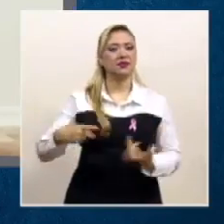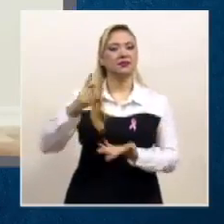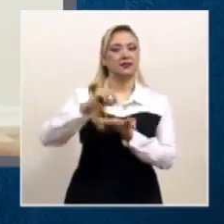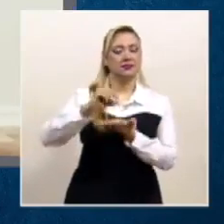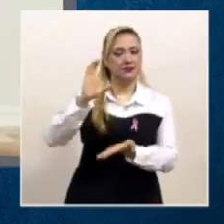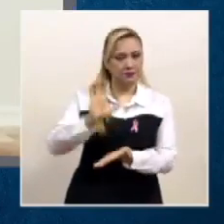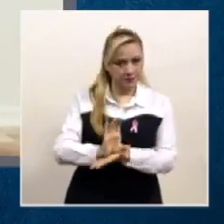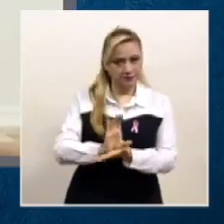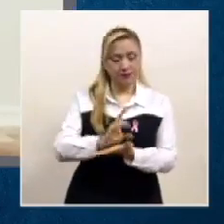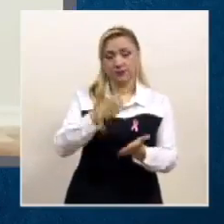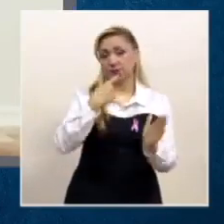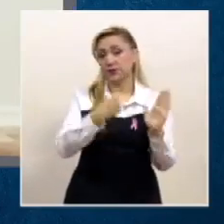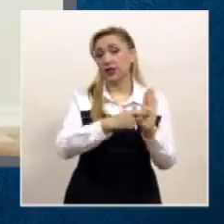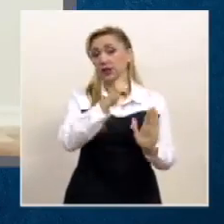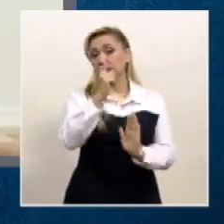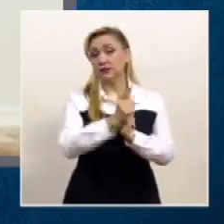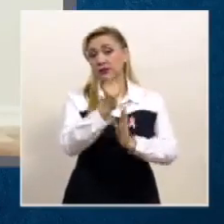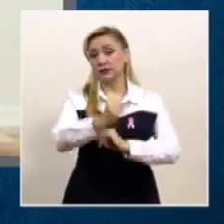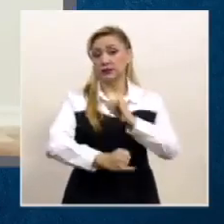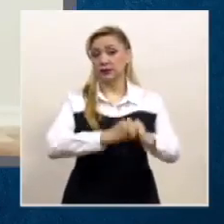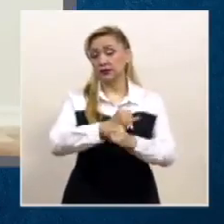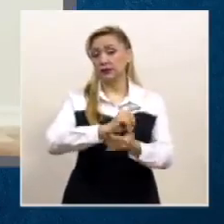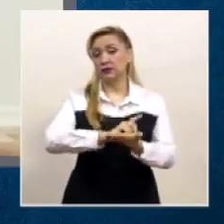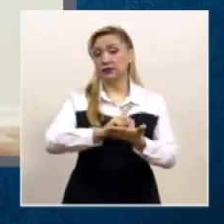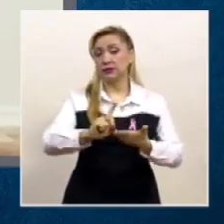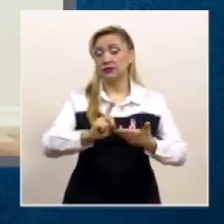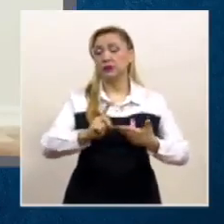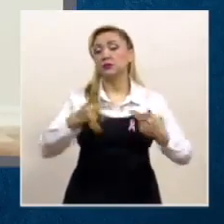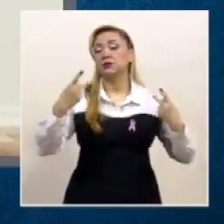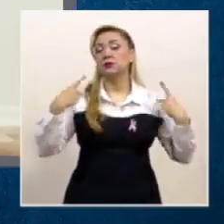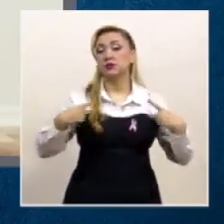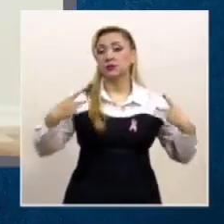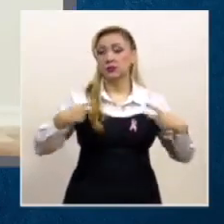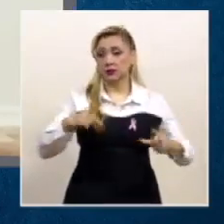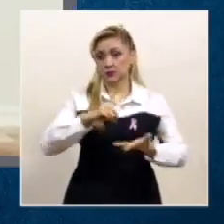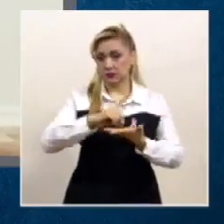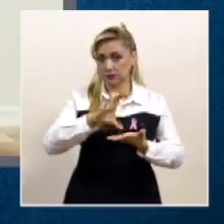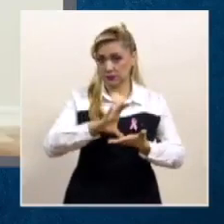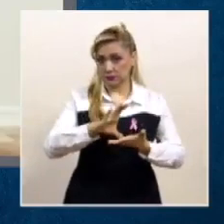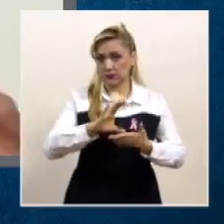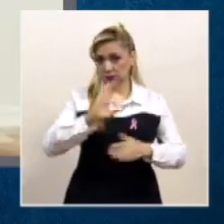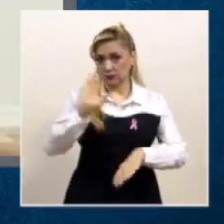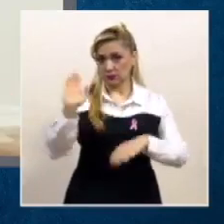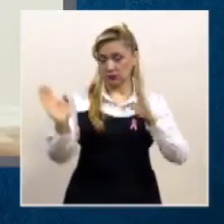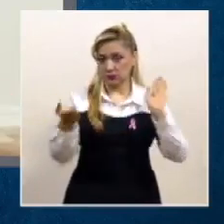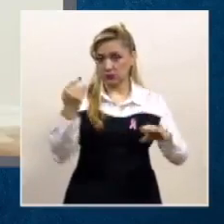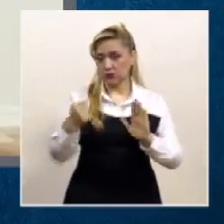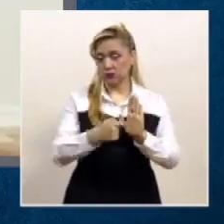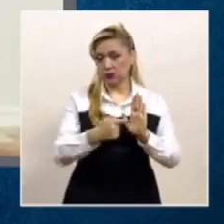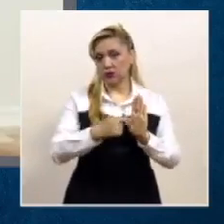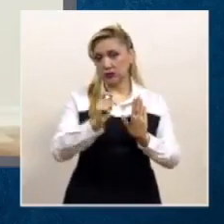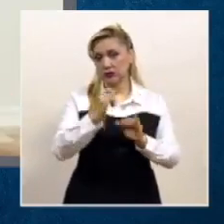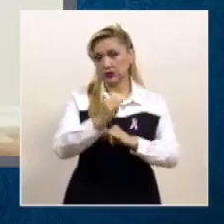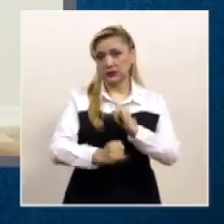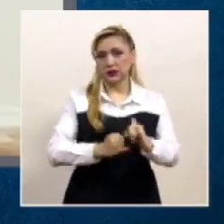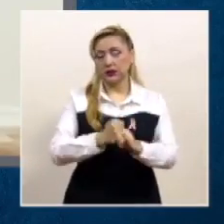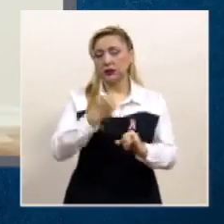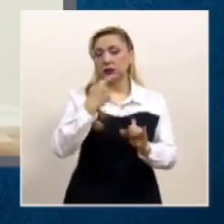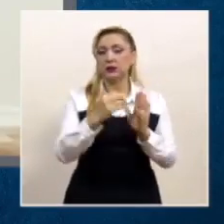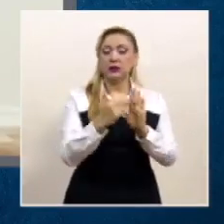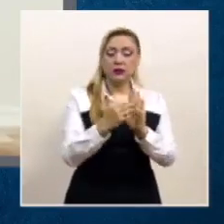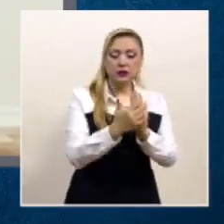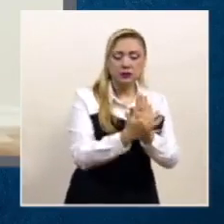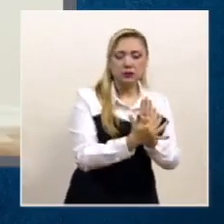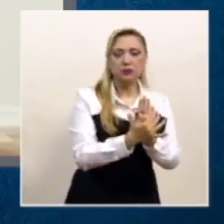como lo menciona la Convención sobre los Derechos de las Personas con Discapacidad en su preámbulo,